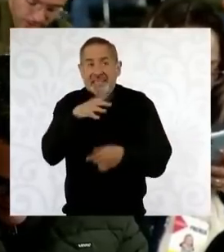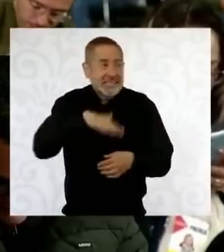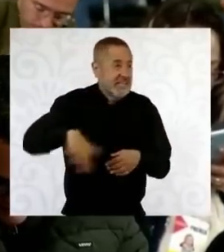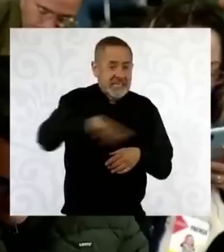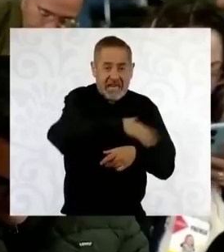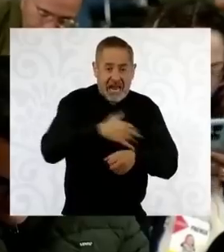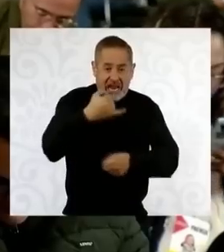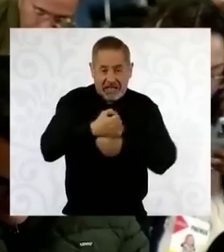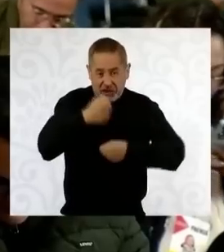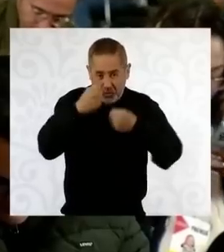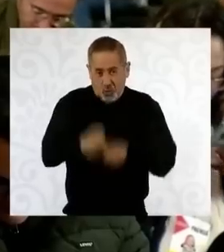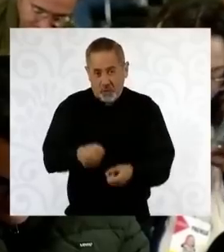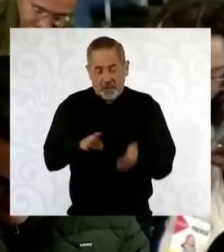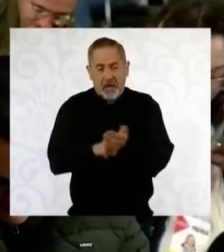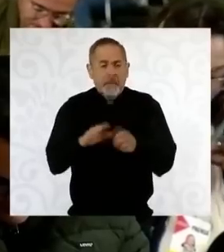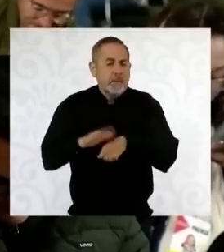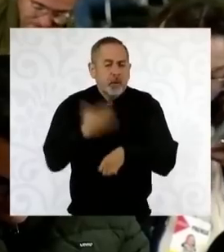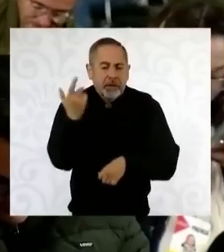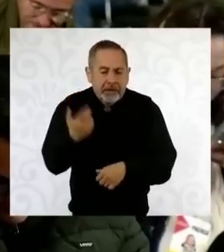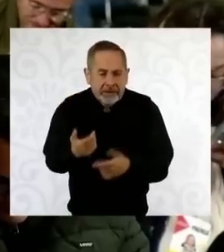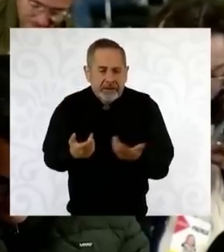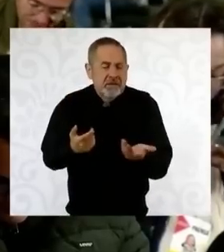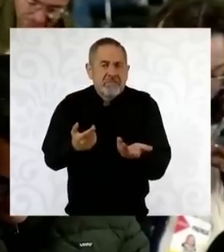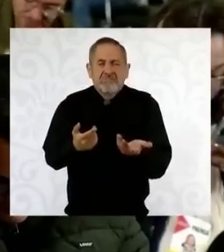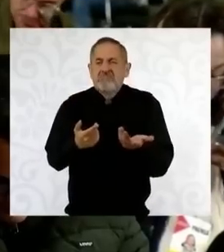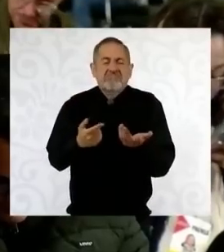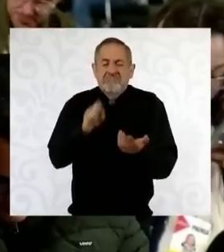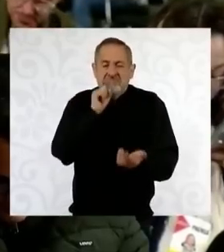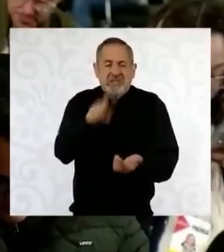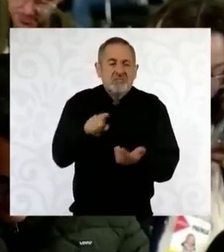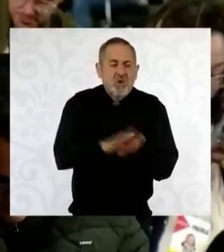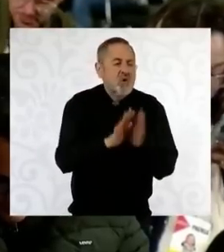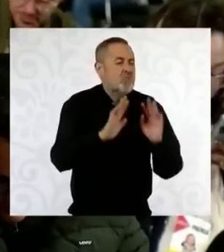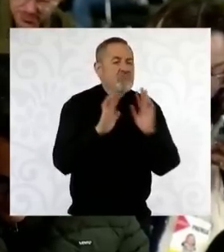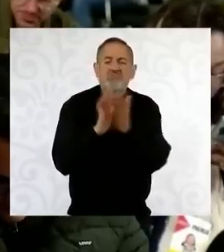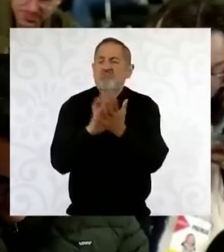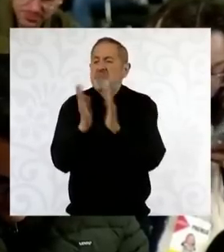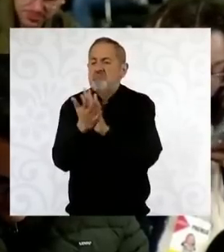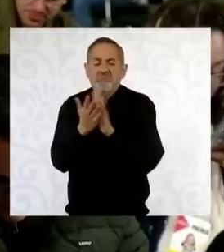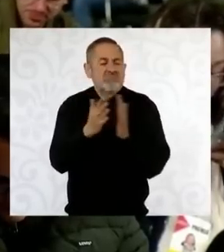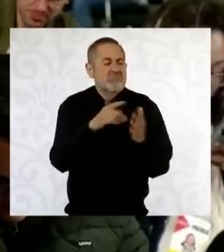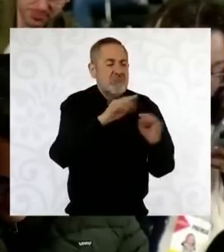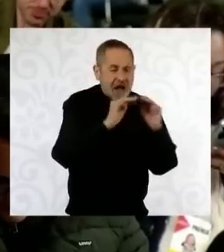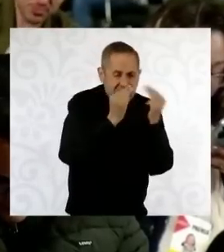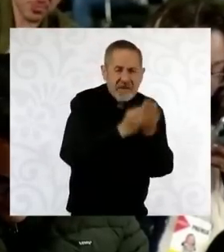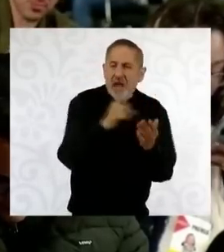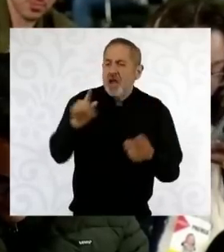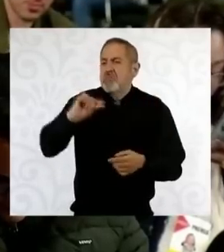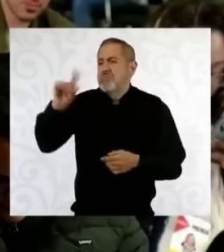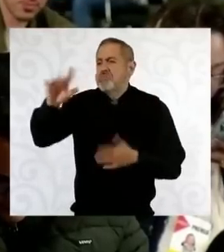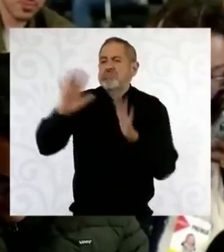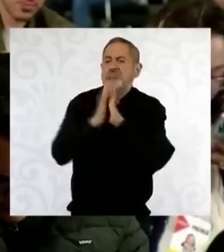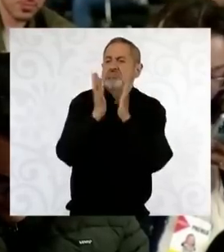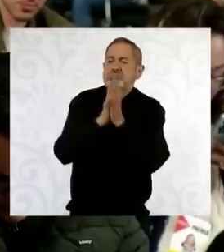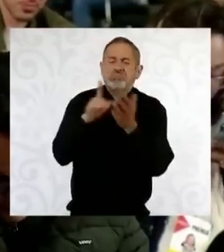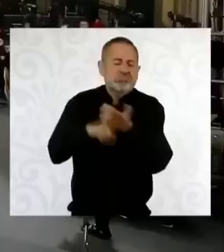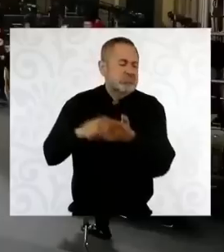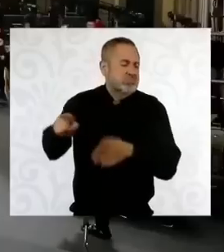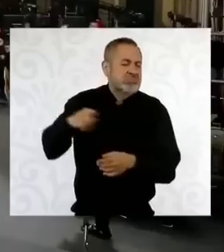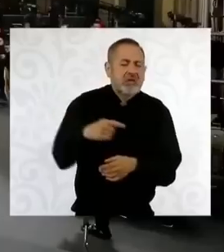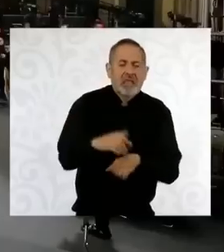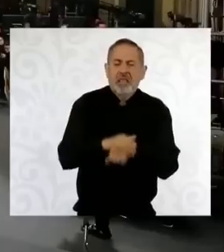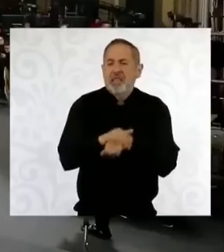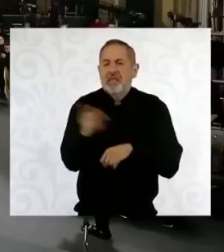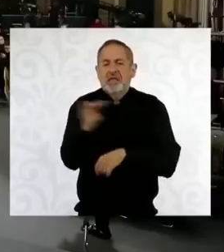de la violencia se debe mucho o no se entiende si no hay una colusión entre las autoridades de algunos o de ciertos niveles con la delincuencia.